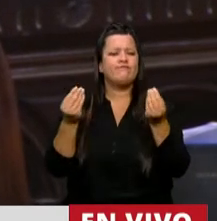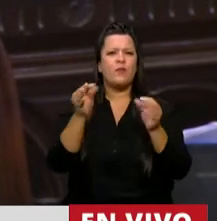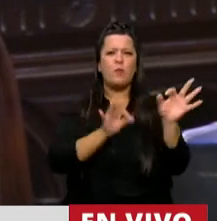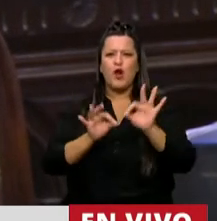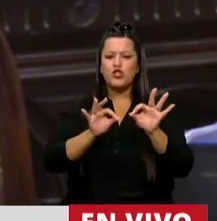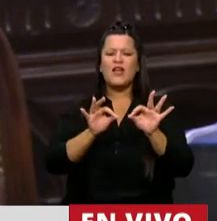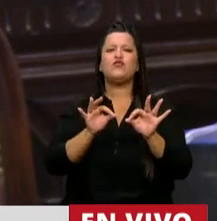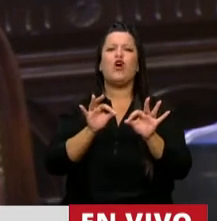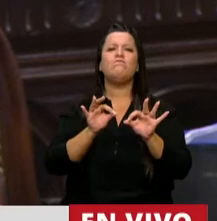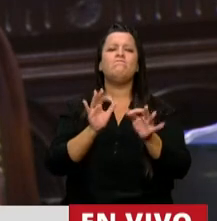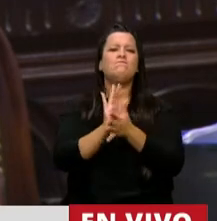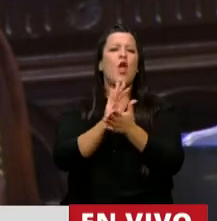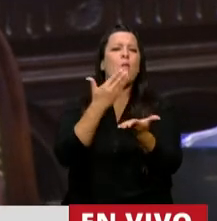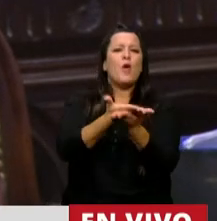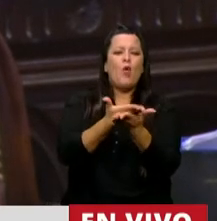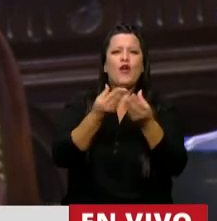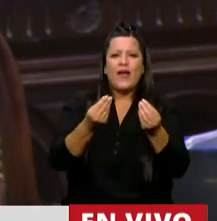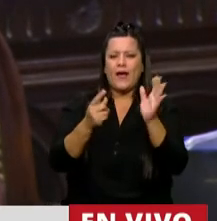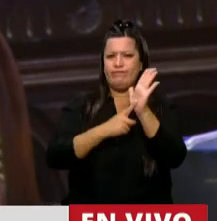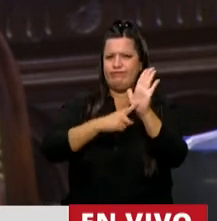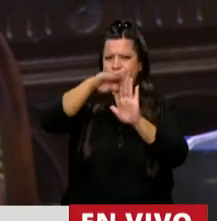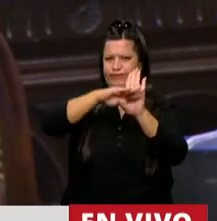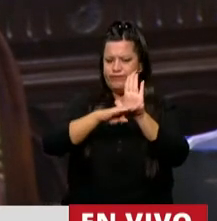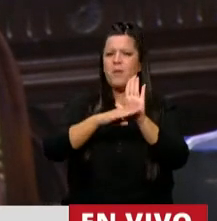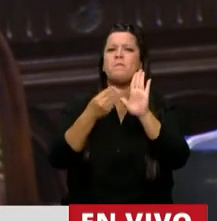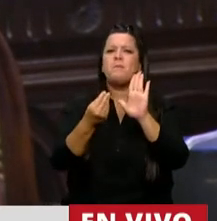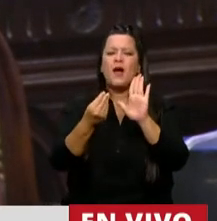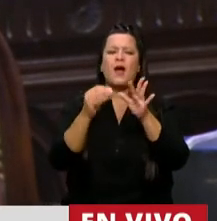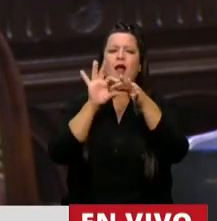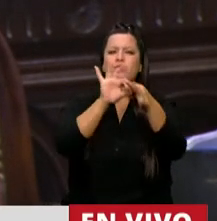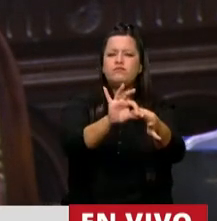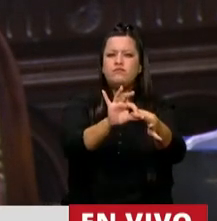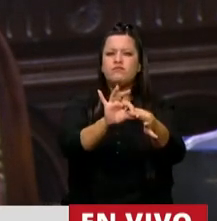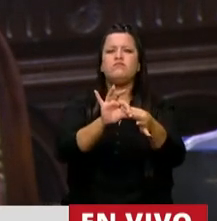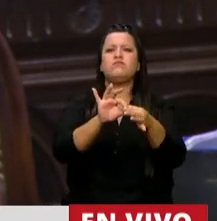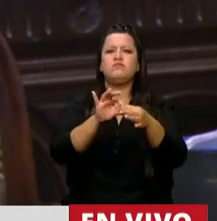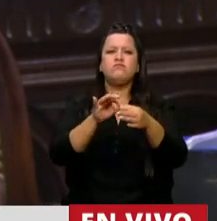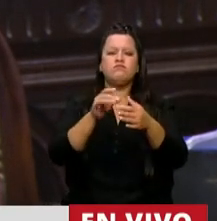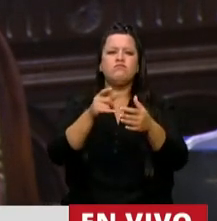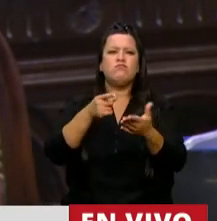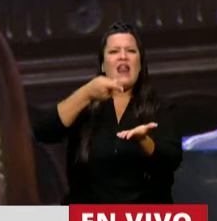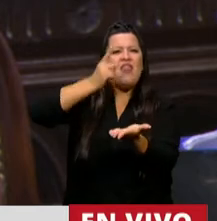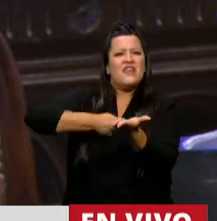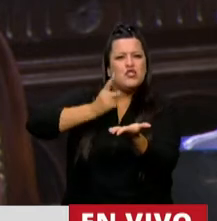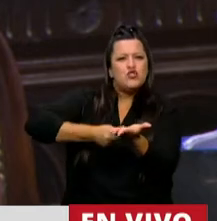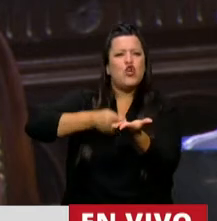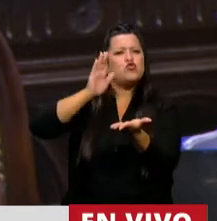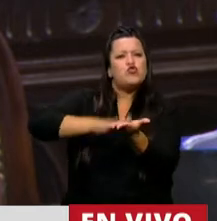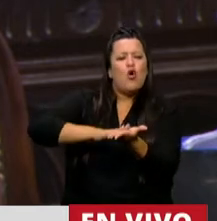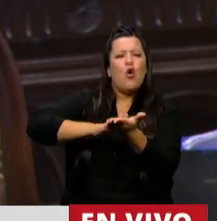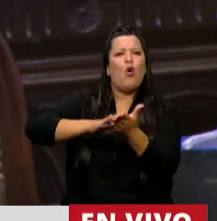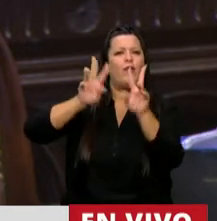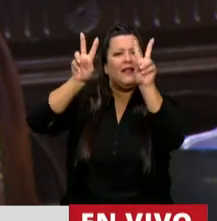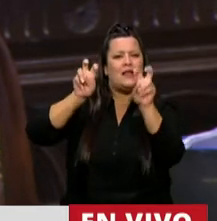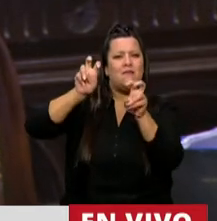que se propone reglas institucionales para enmarcar el proceso de toma de decisiones en materia de política